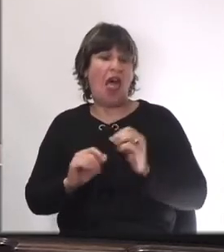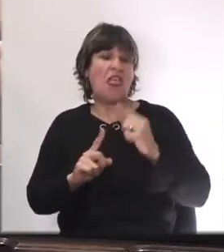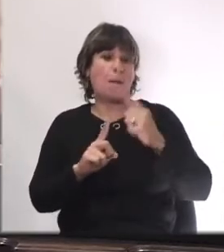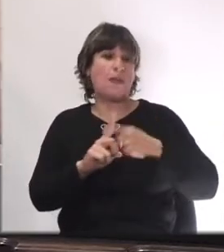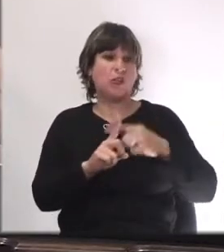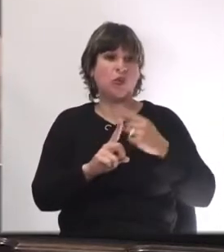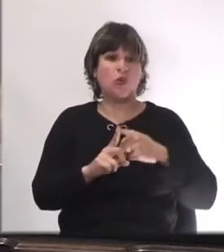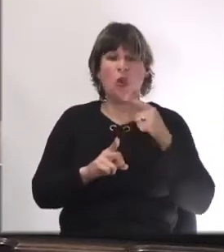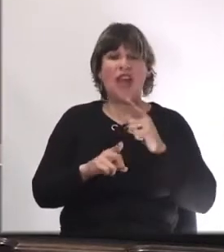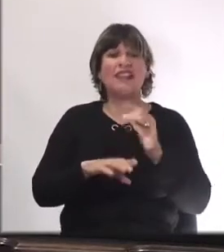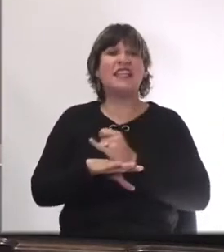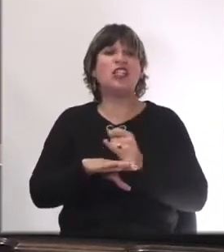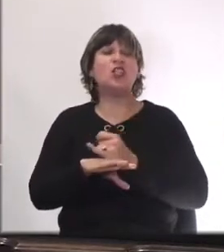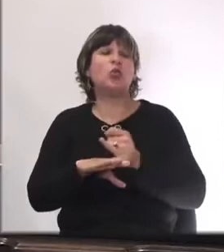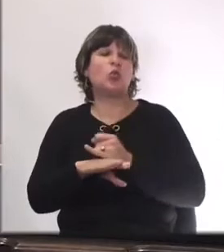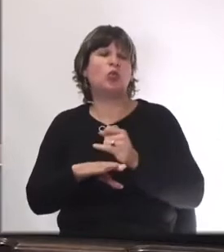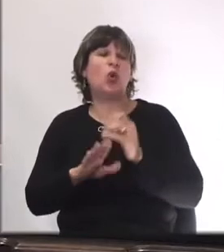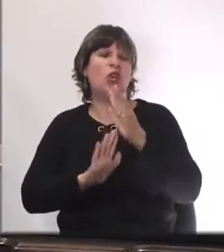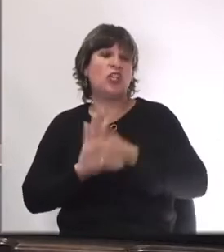Nacional de Alimentación.